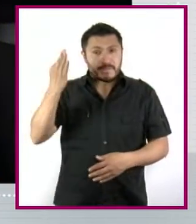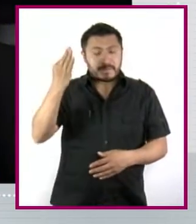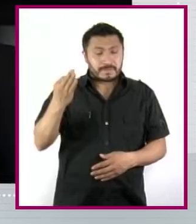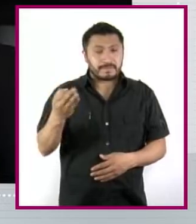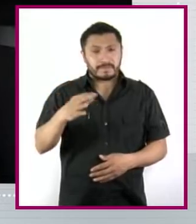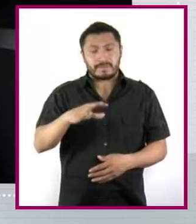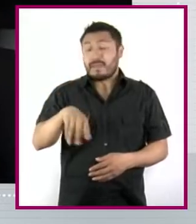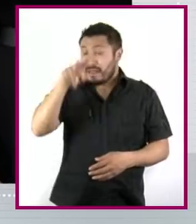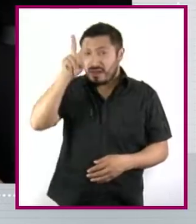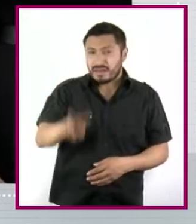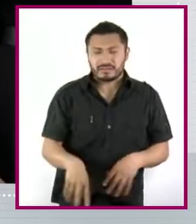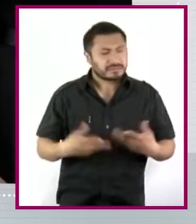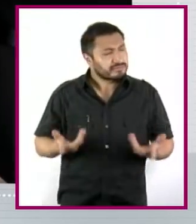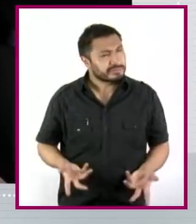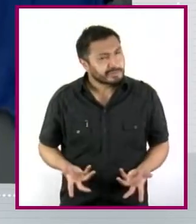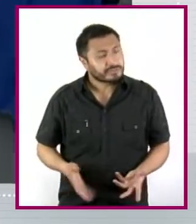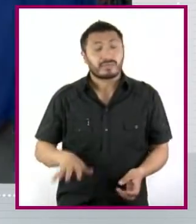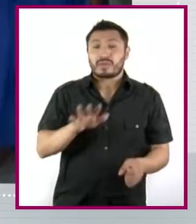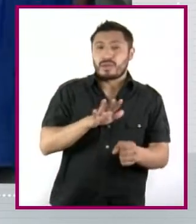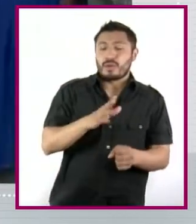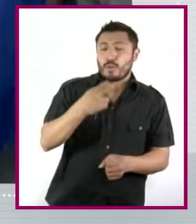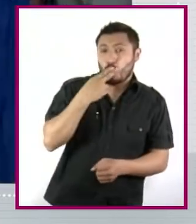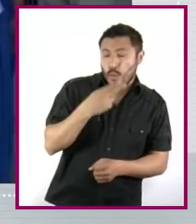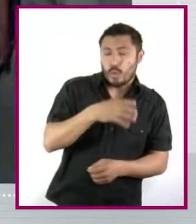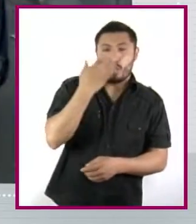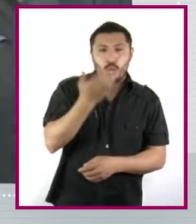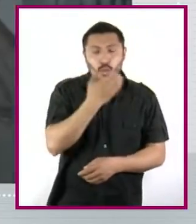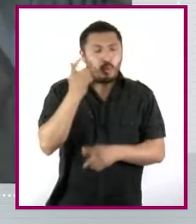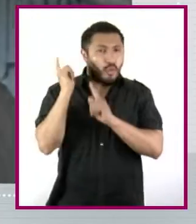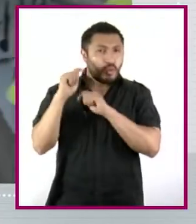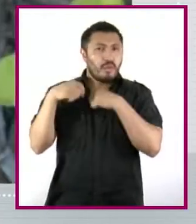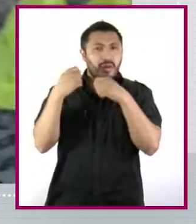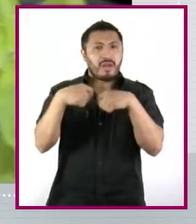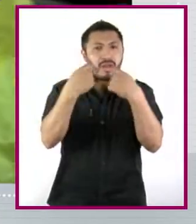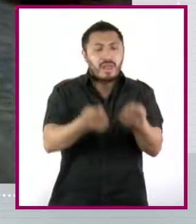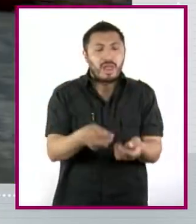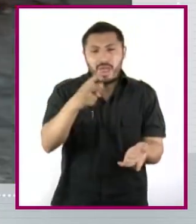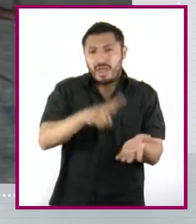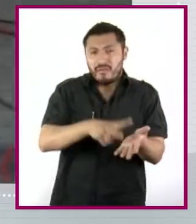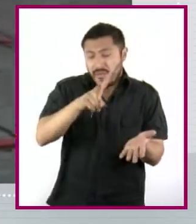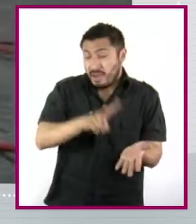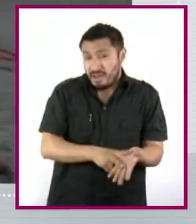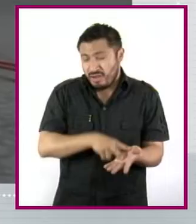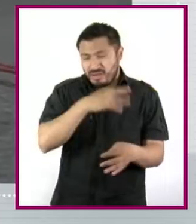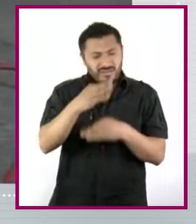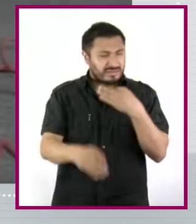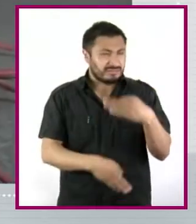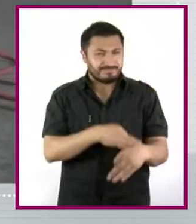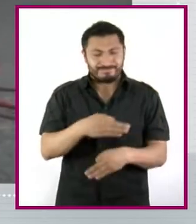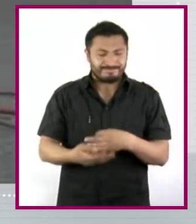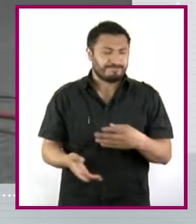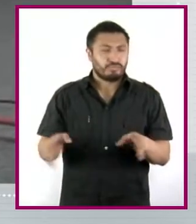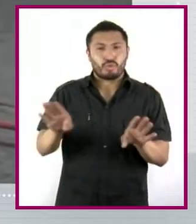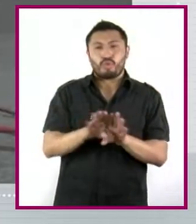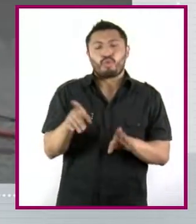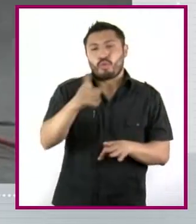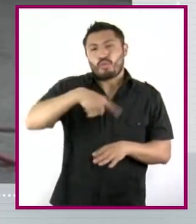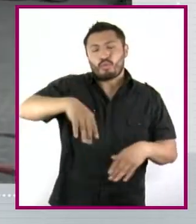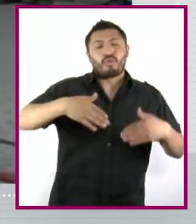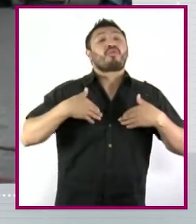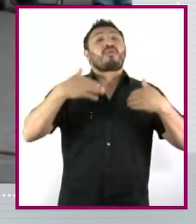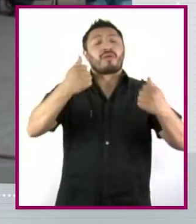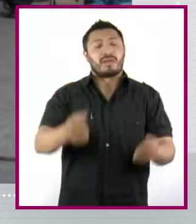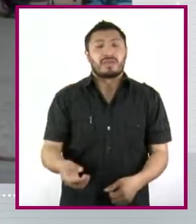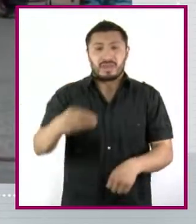en realidad los usos y costumbres, las tradiciones y los valores y la forma de ellos de entender la impartición